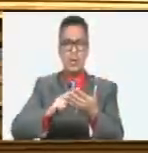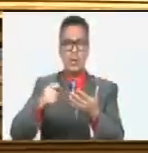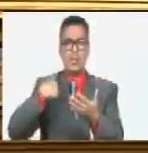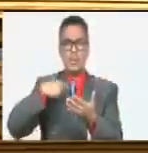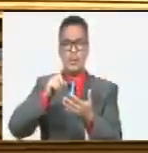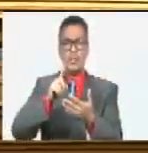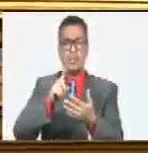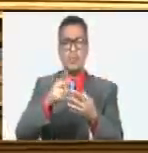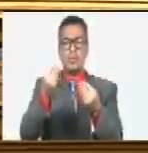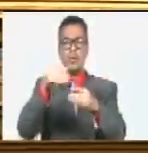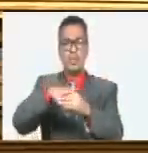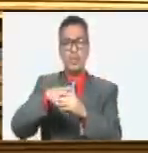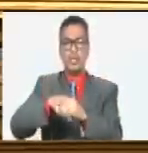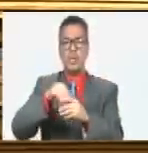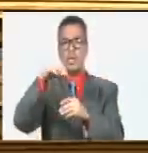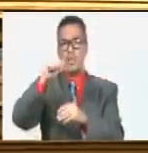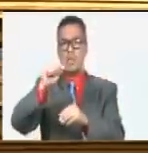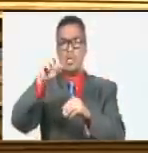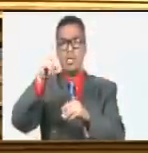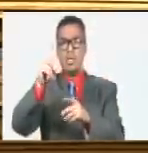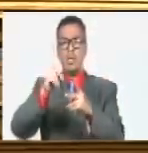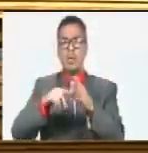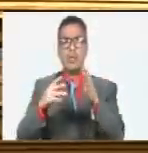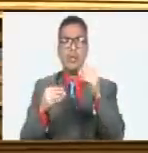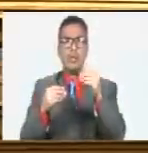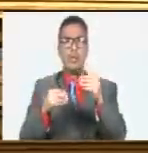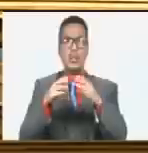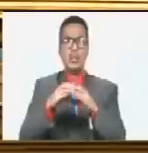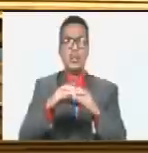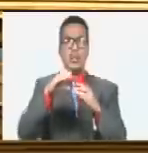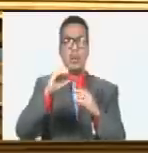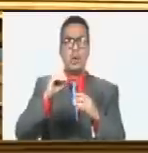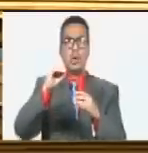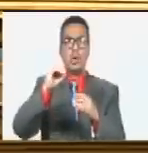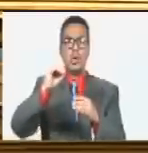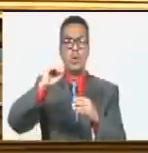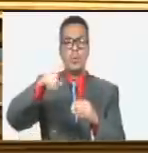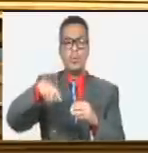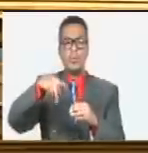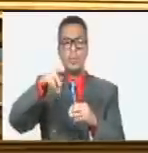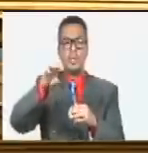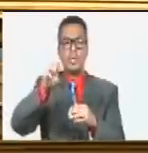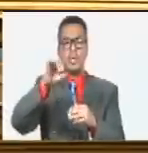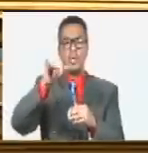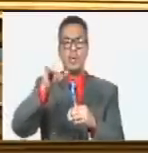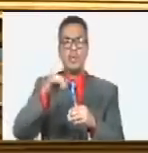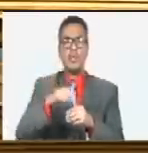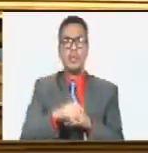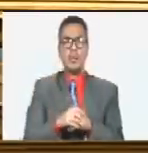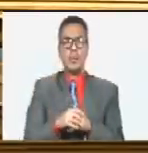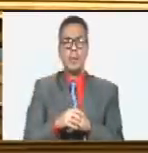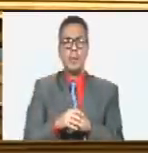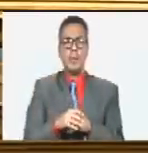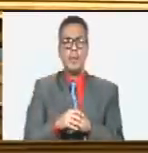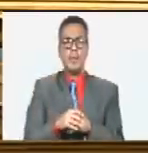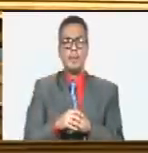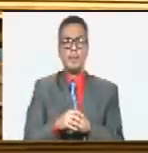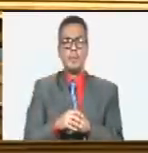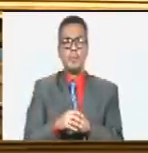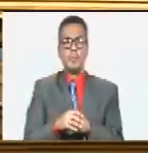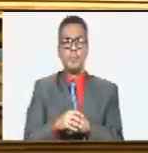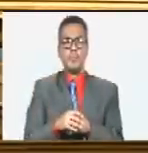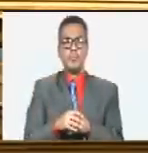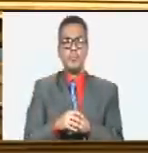para Acción Democrática, tantos votos para el Partido Socialista, para Social Cristiano Copey y